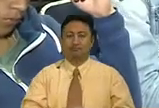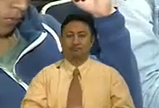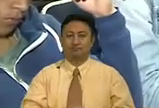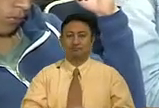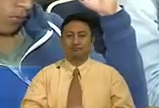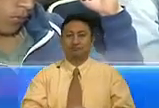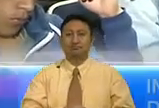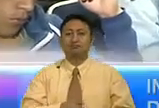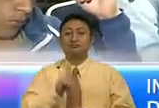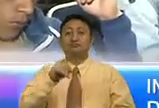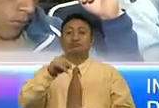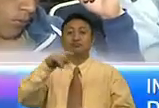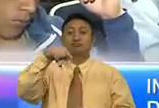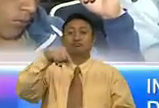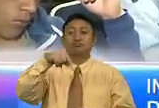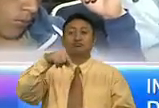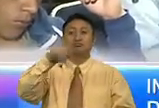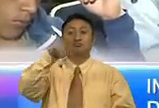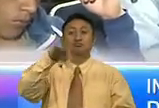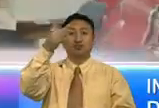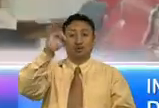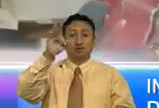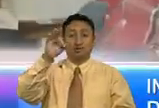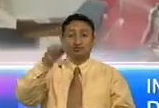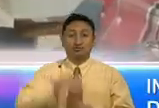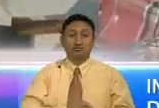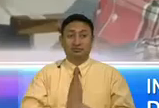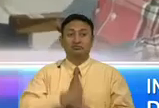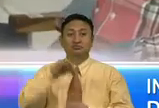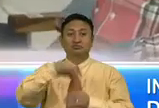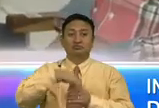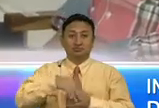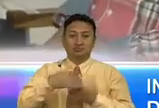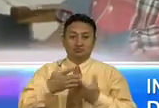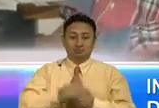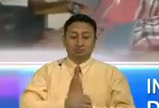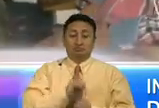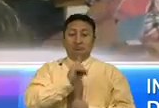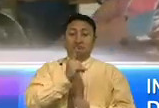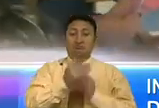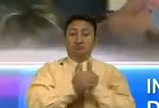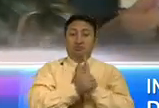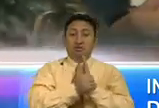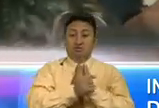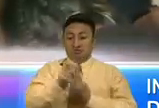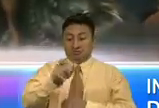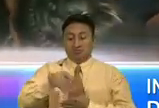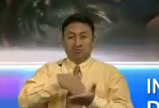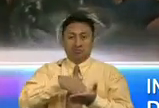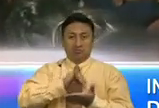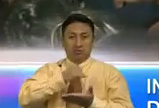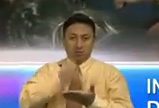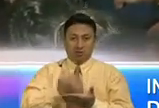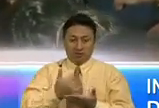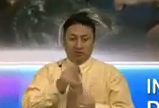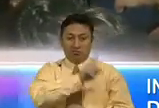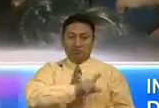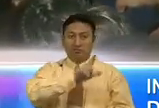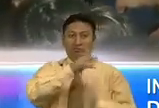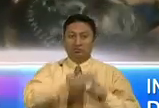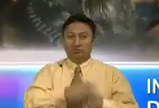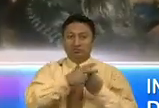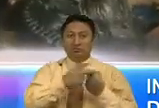Para las elecciones seccionales de 2019, la primera capacitación a los miembros de las juntas receptoras del voto inició desde este lunes 7 de